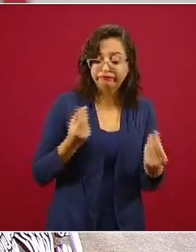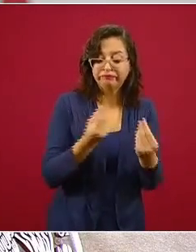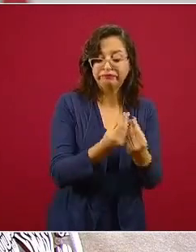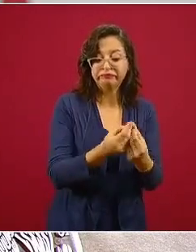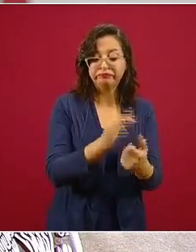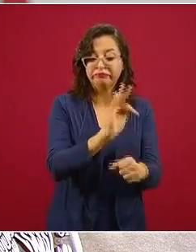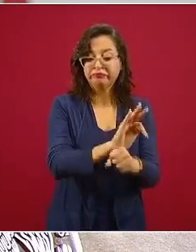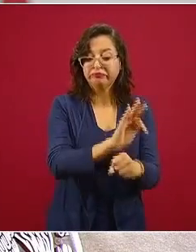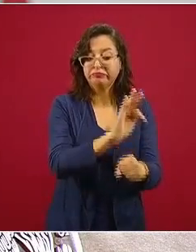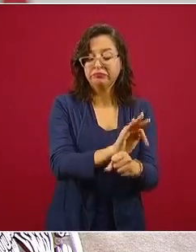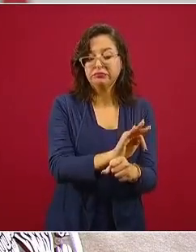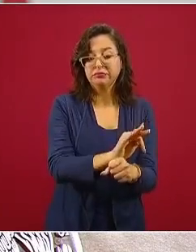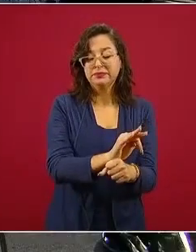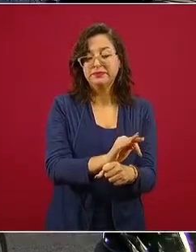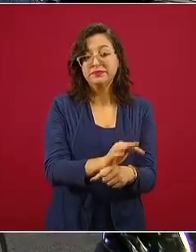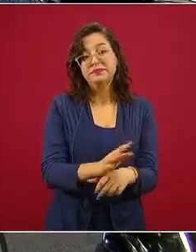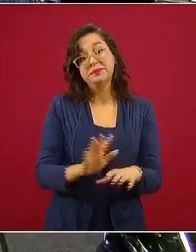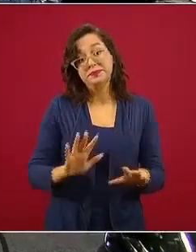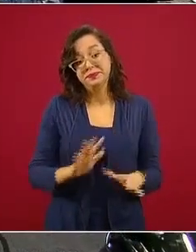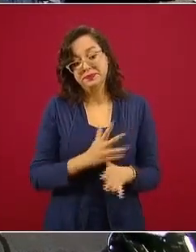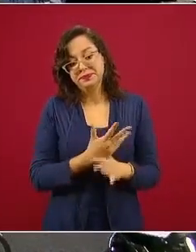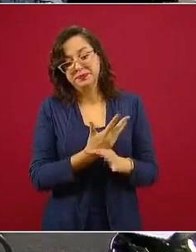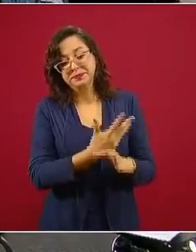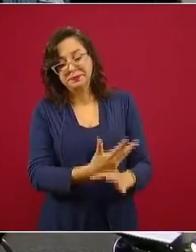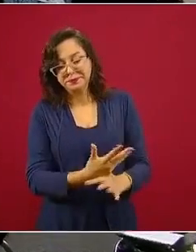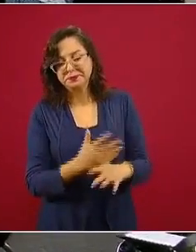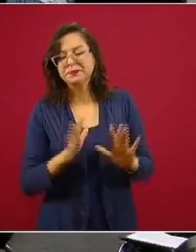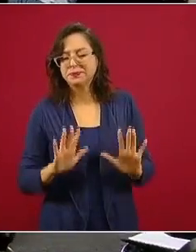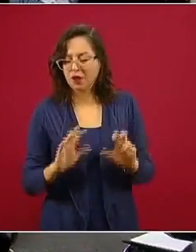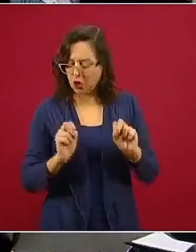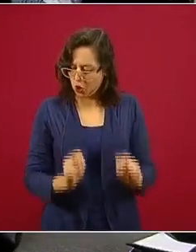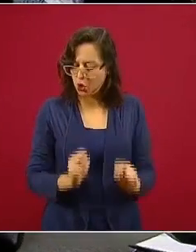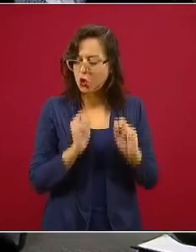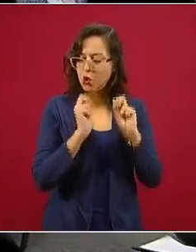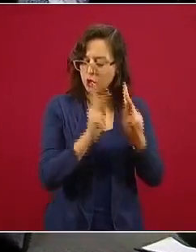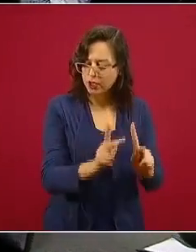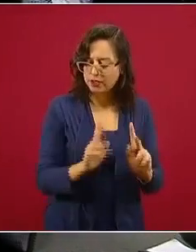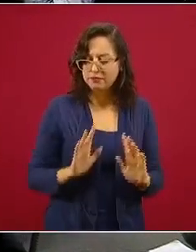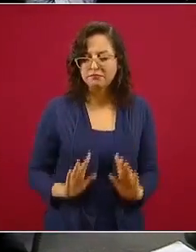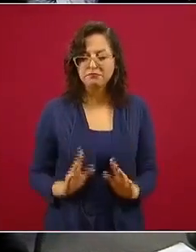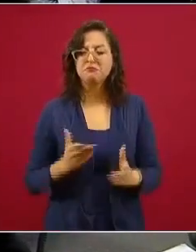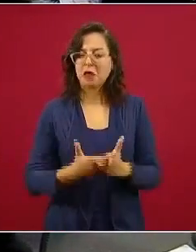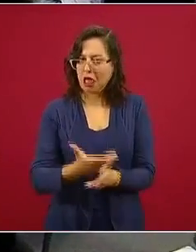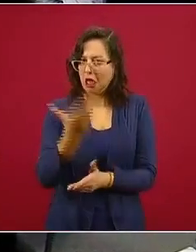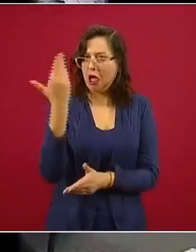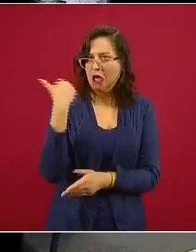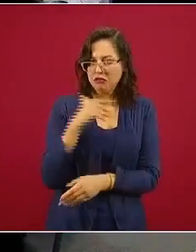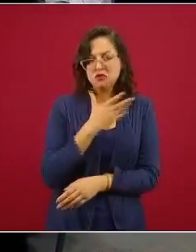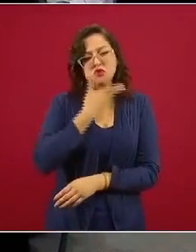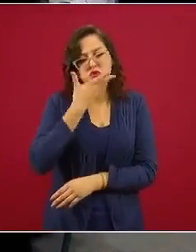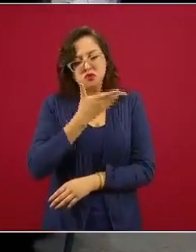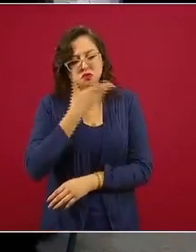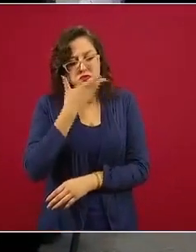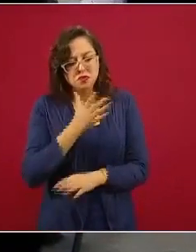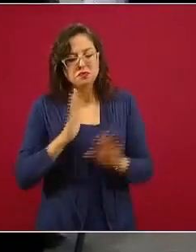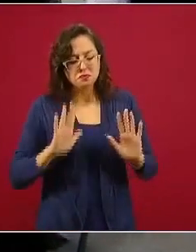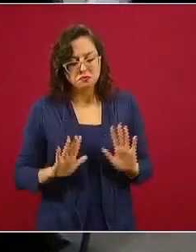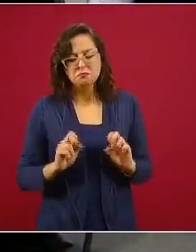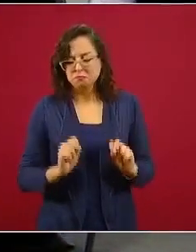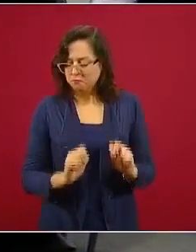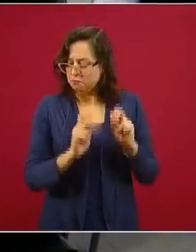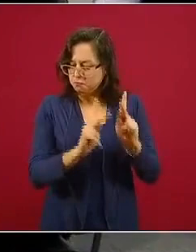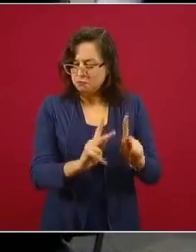halcones, de estar informando y estar protegiendo a la delincuencia. Pero ahora hay otras opciones,